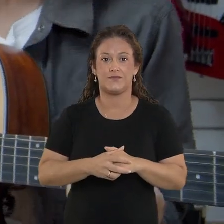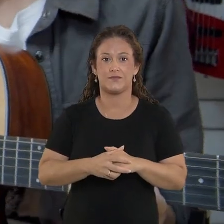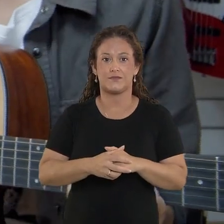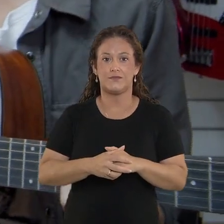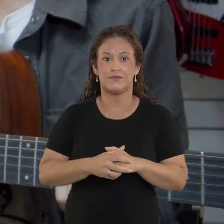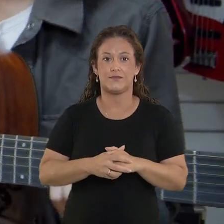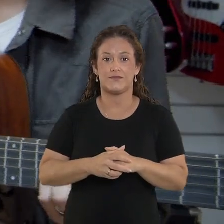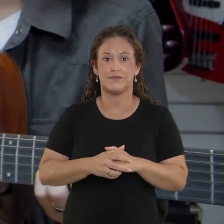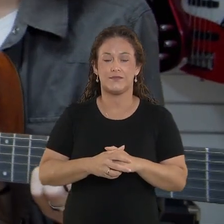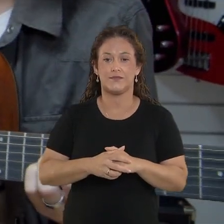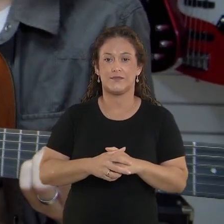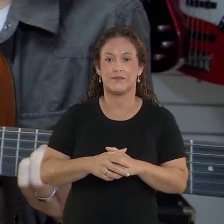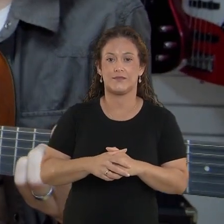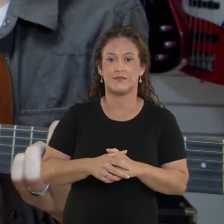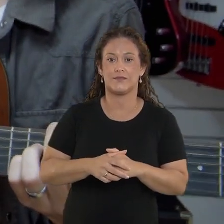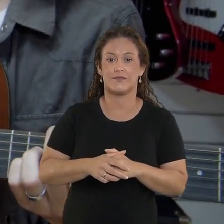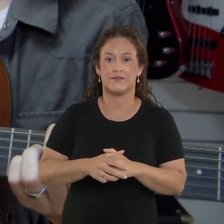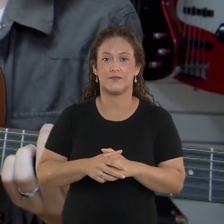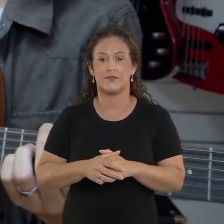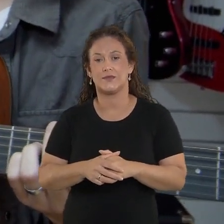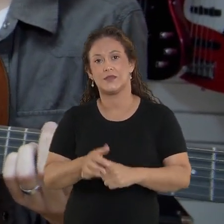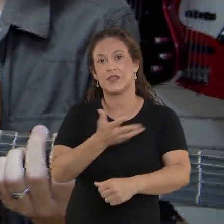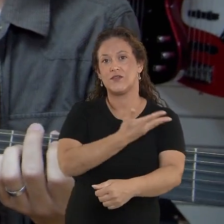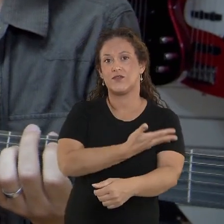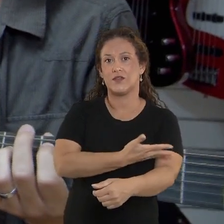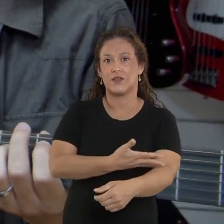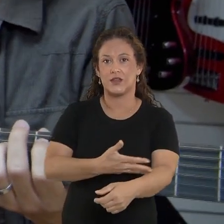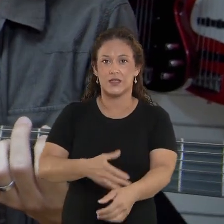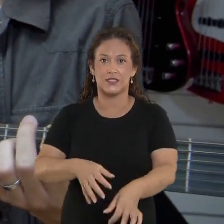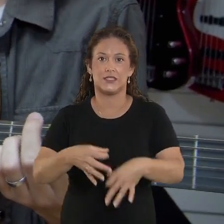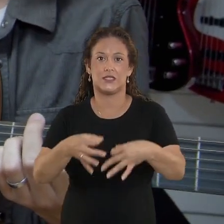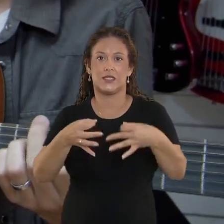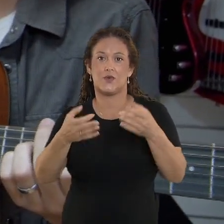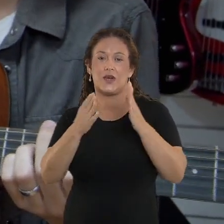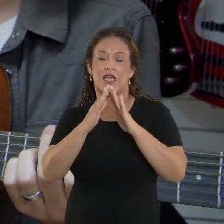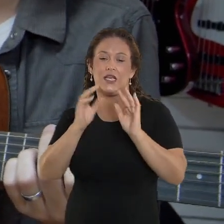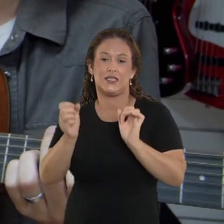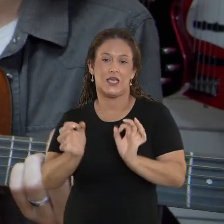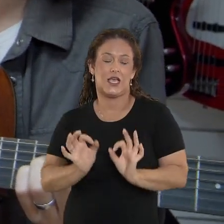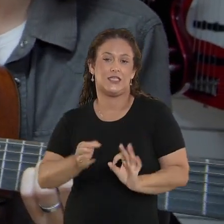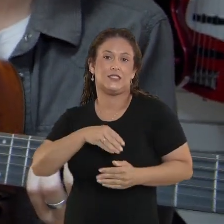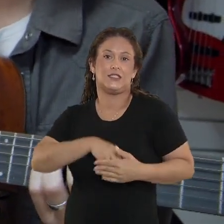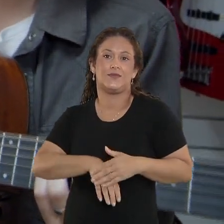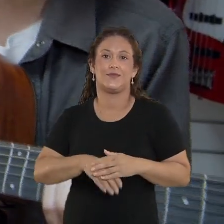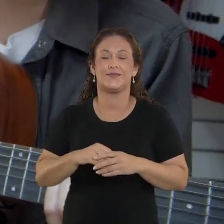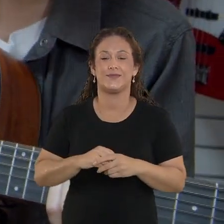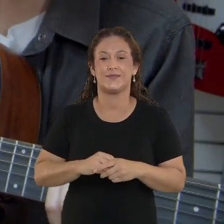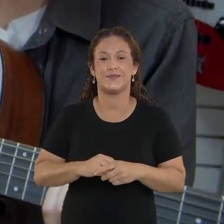pérgola por mis venas corre lo que siempre será